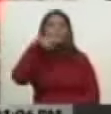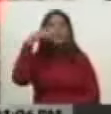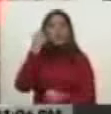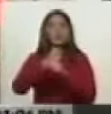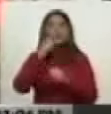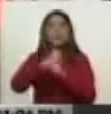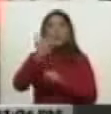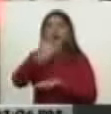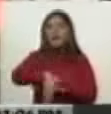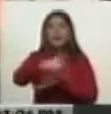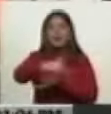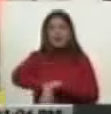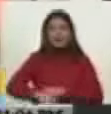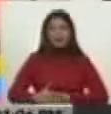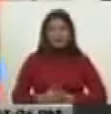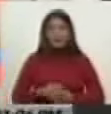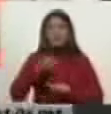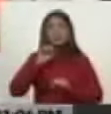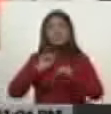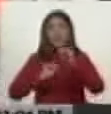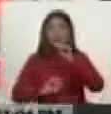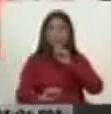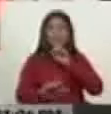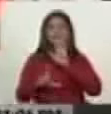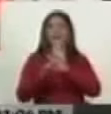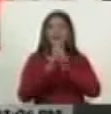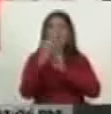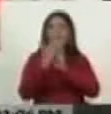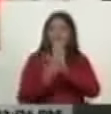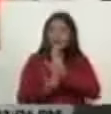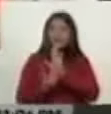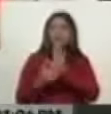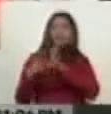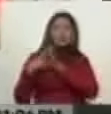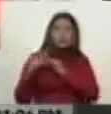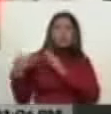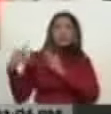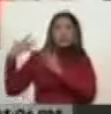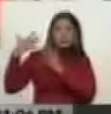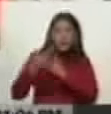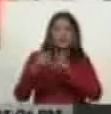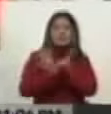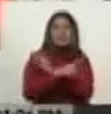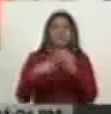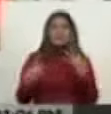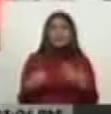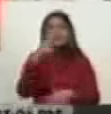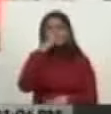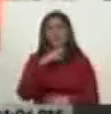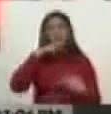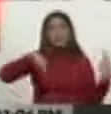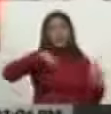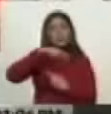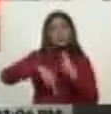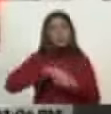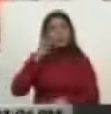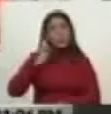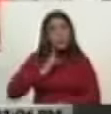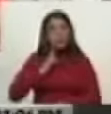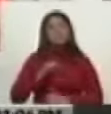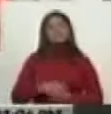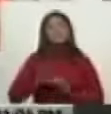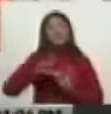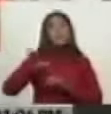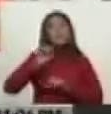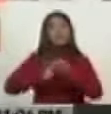en las calles, en defensa de las leyes alcanzadas en 17 años de nuestra revolución bolivariana, en respaldo